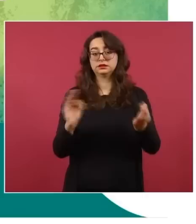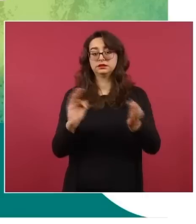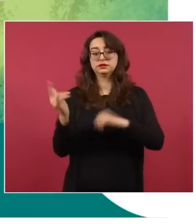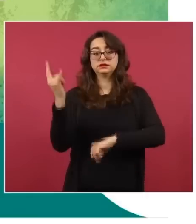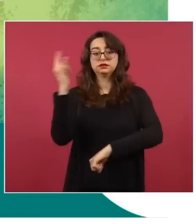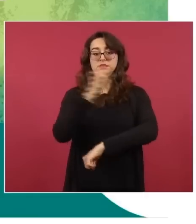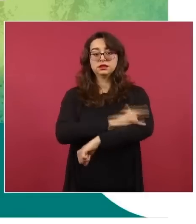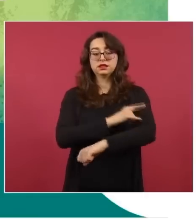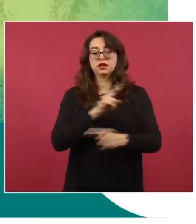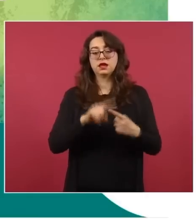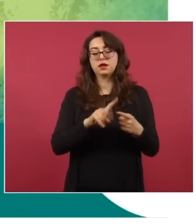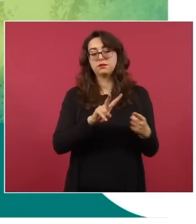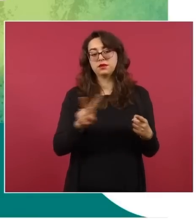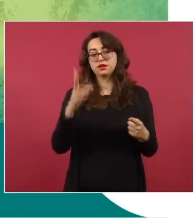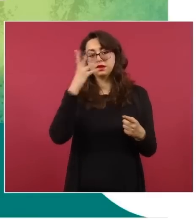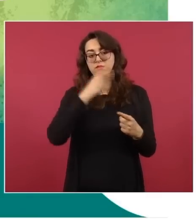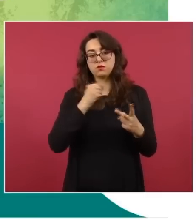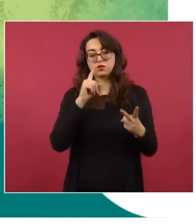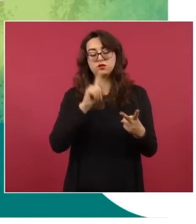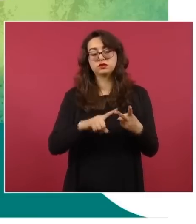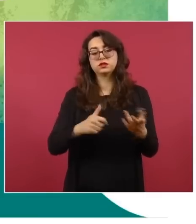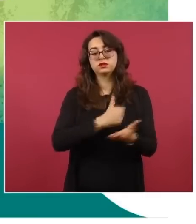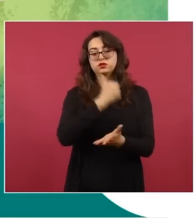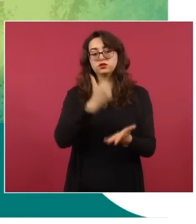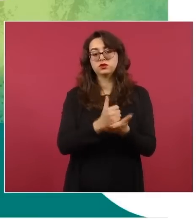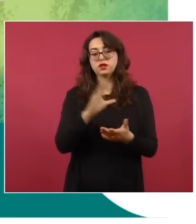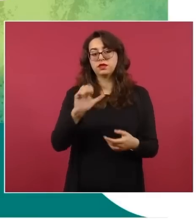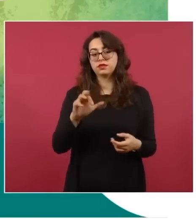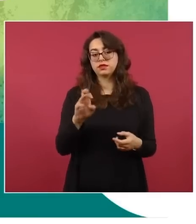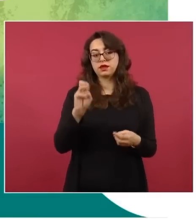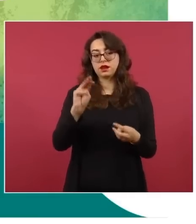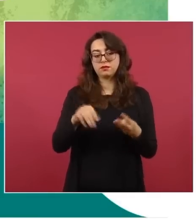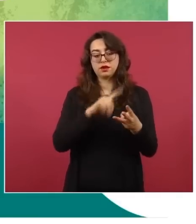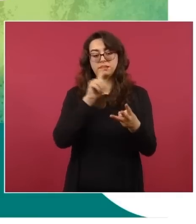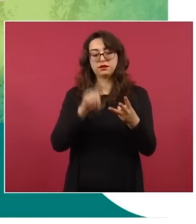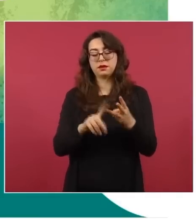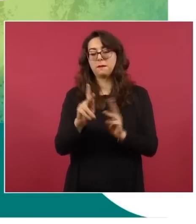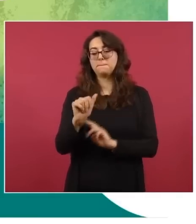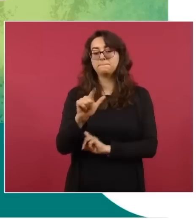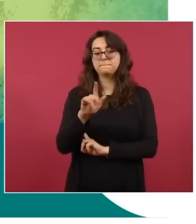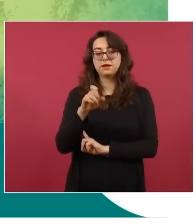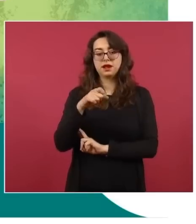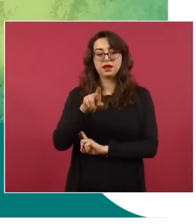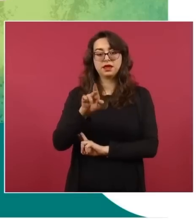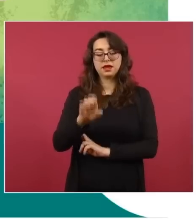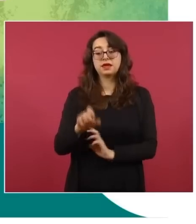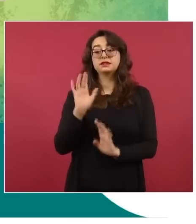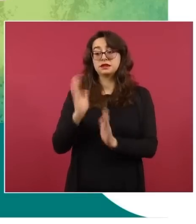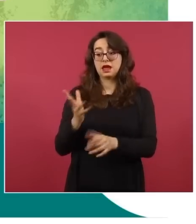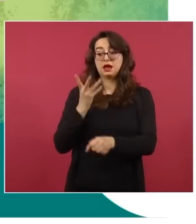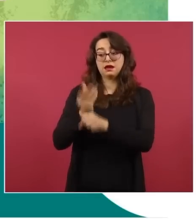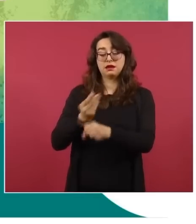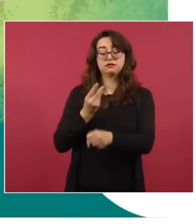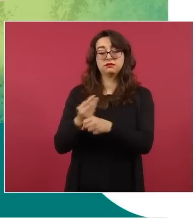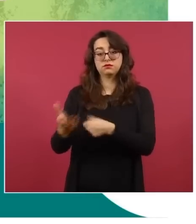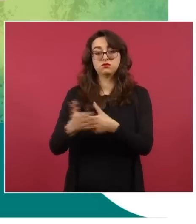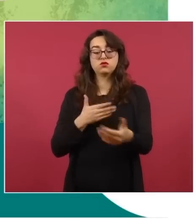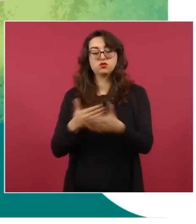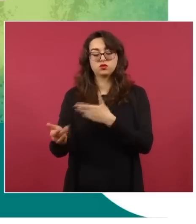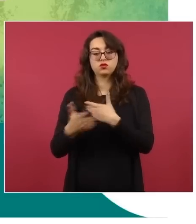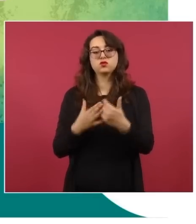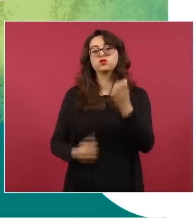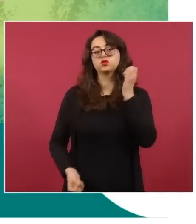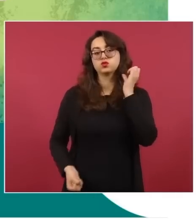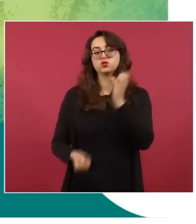Villahermosa Ciudad del Carmen y de Palenque el cual está siendo modernizado desde luego un